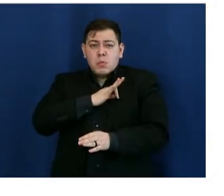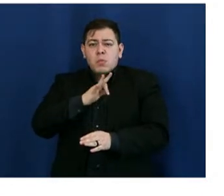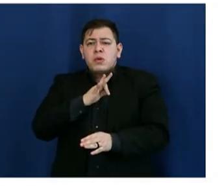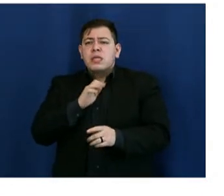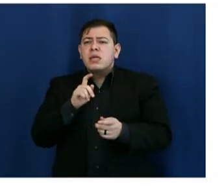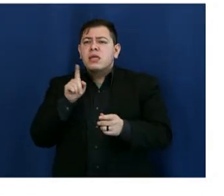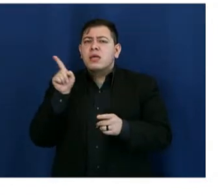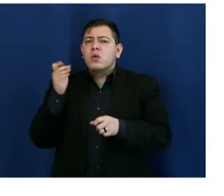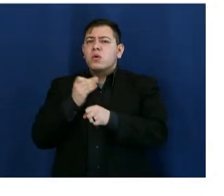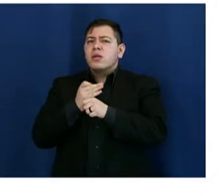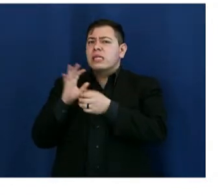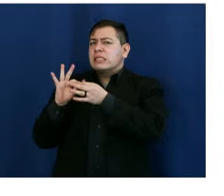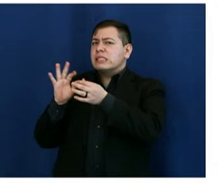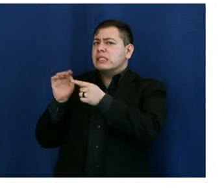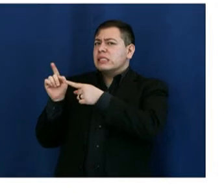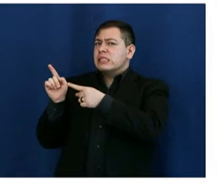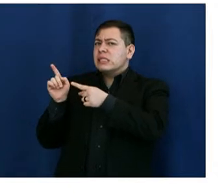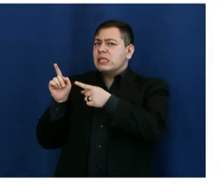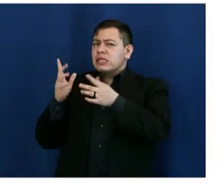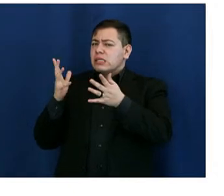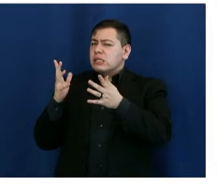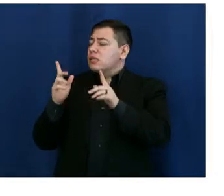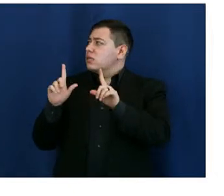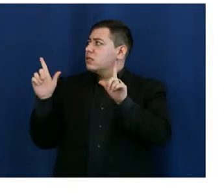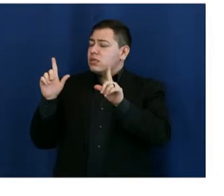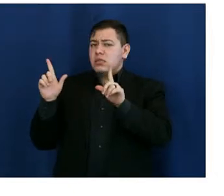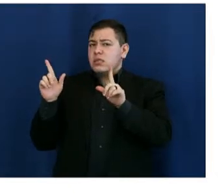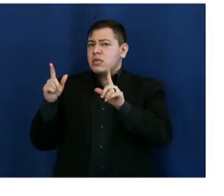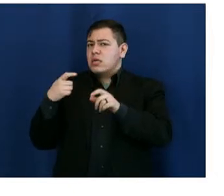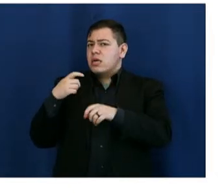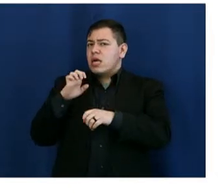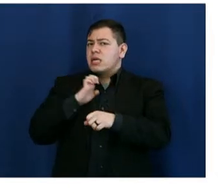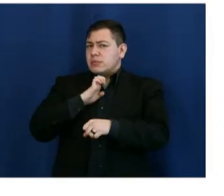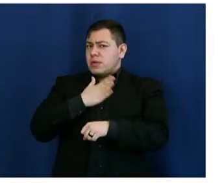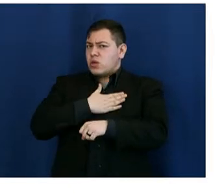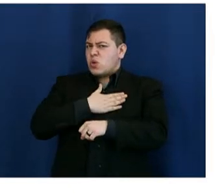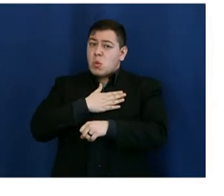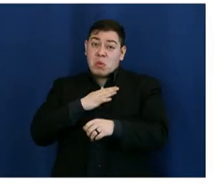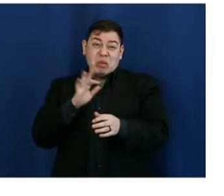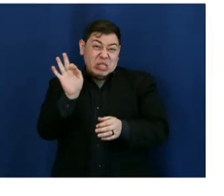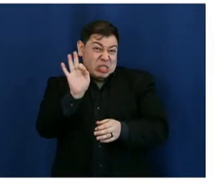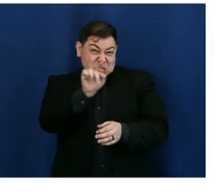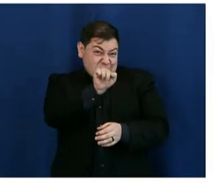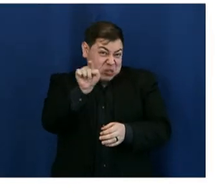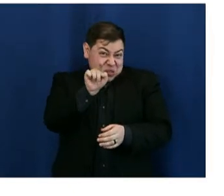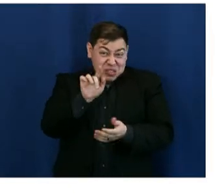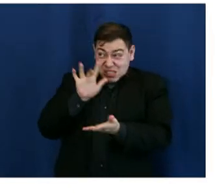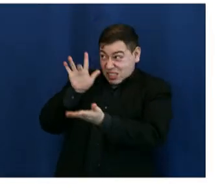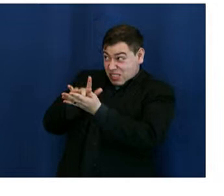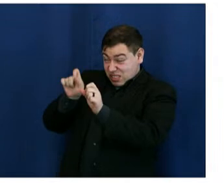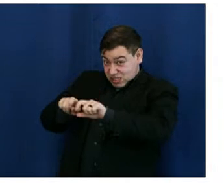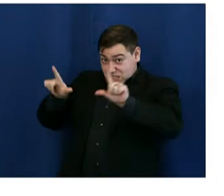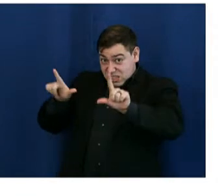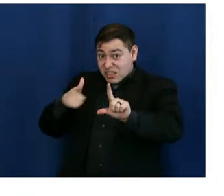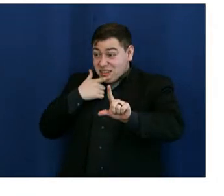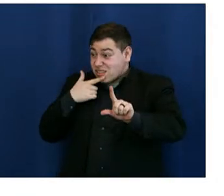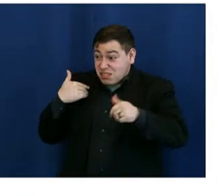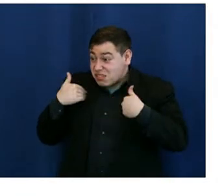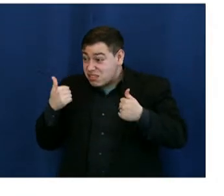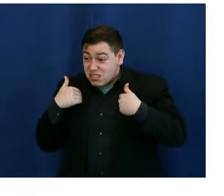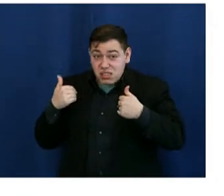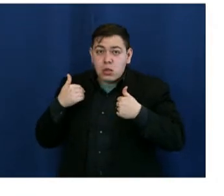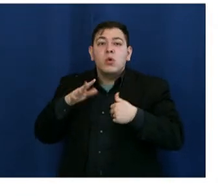click on the Spanish site, but if not, when you go to the website, people will be able to do that. Debe estar en español. Cuando ustedes vayan